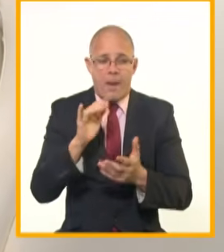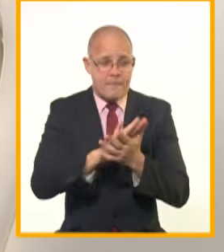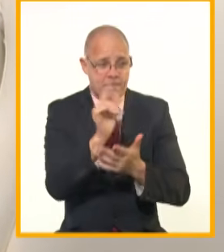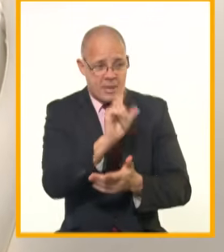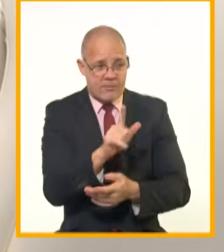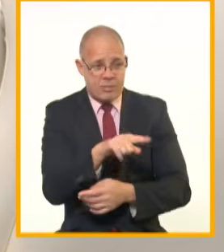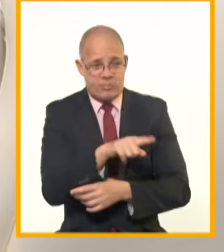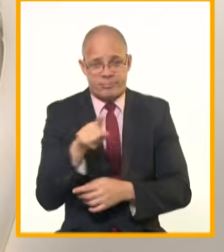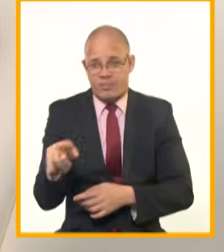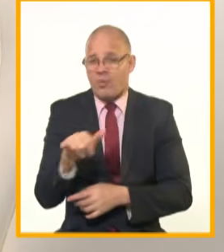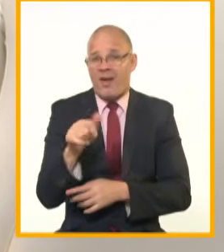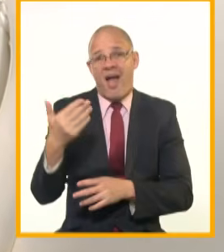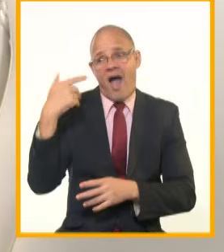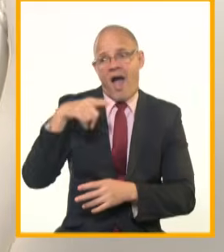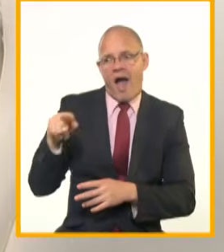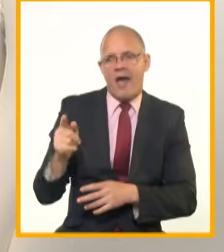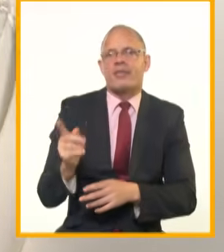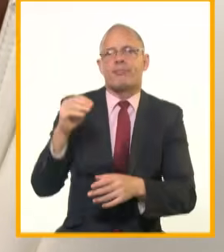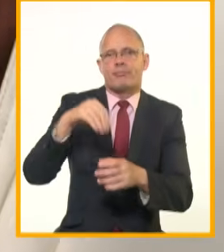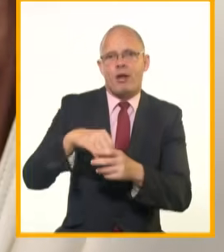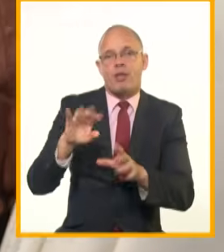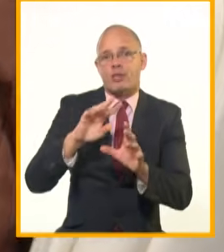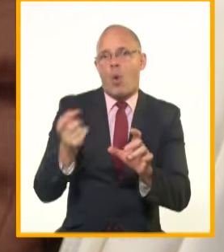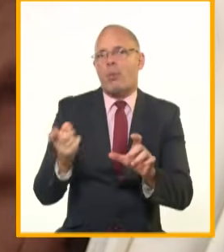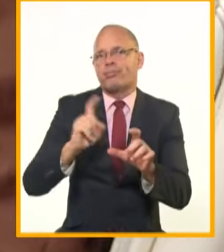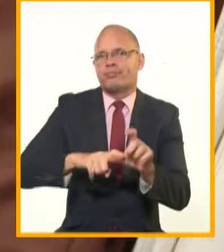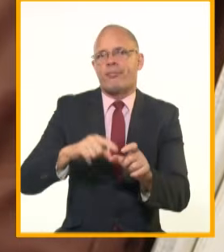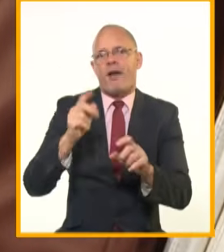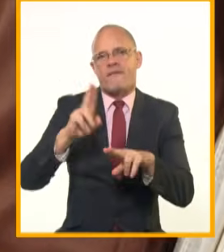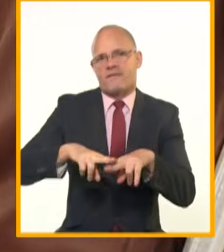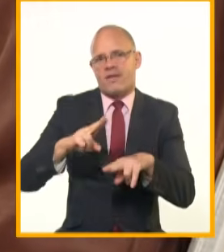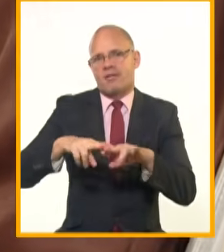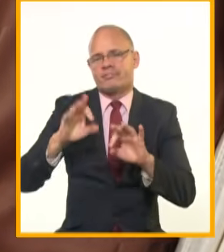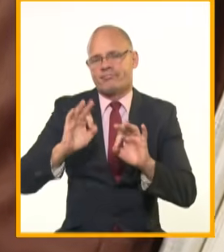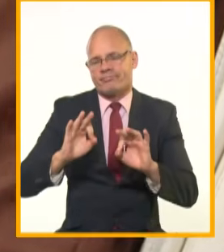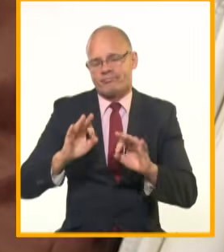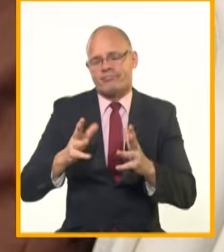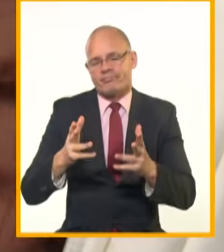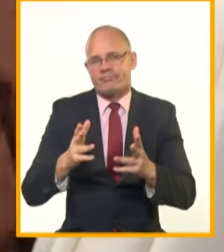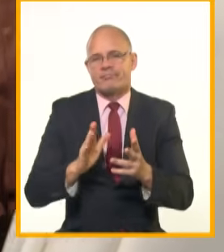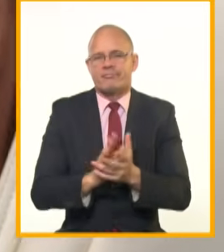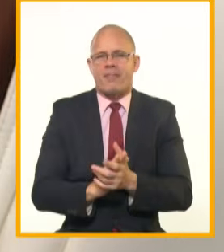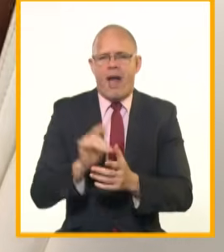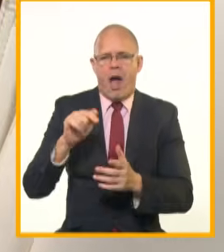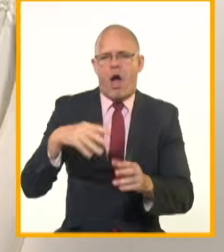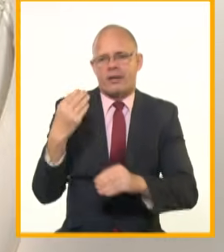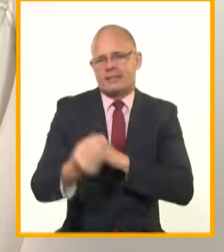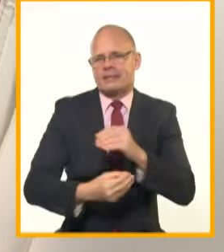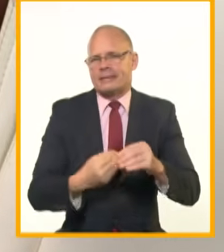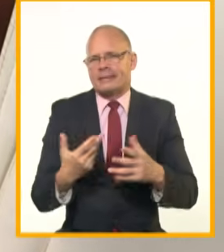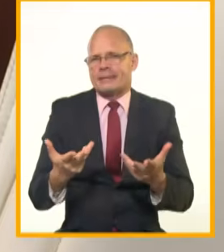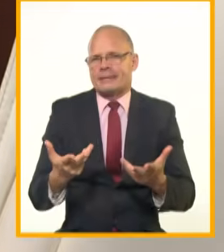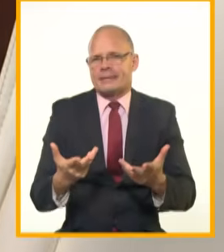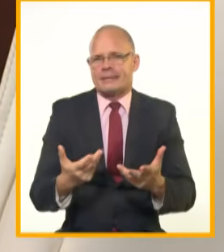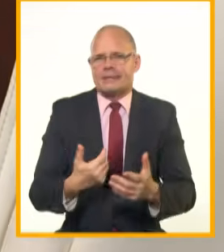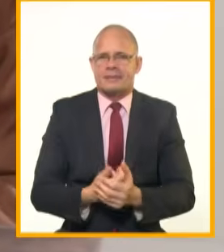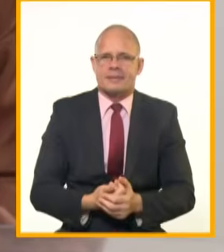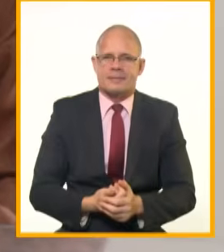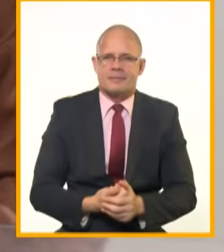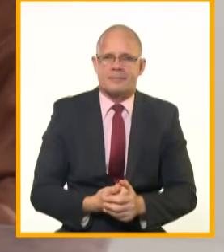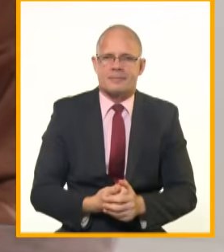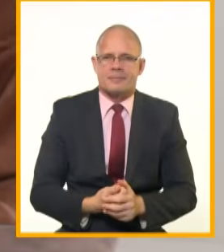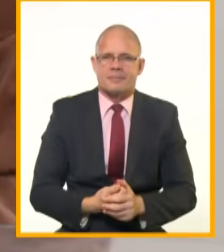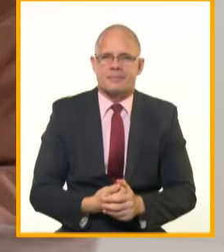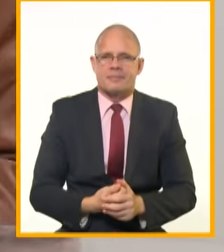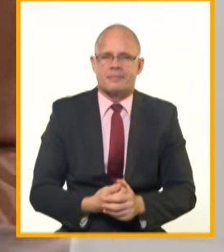provincia que antes dependía mucho de la capital del país porque era parte de la antigua provincia de La Habana? Bueno,